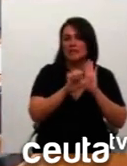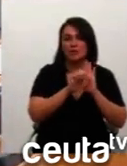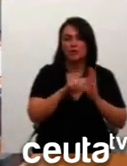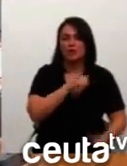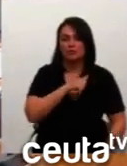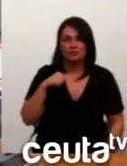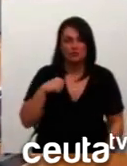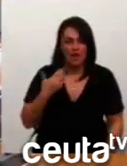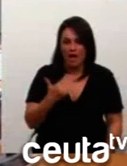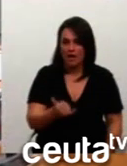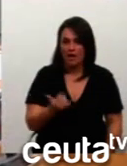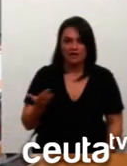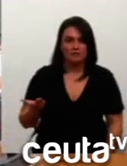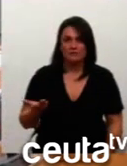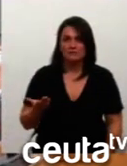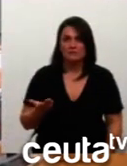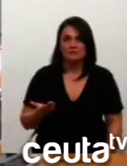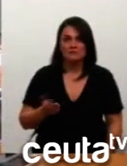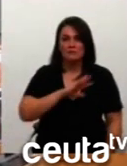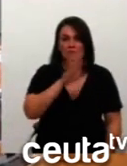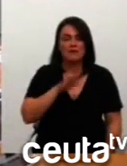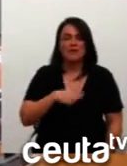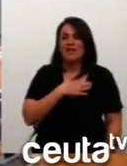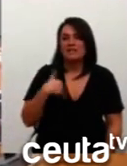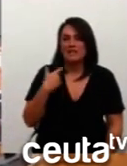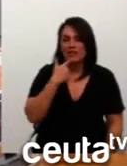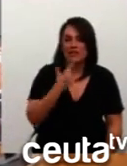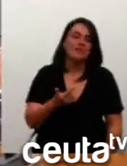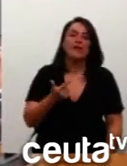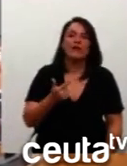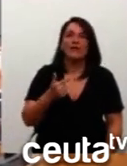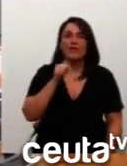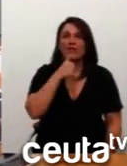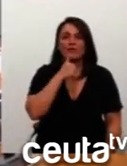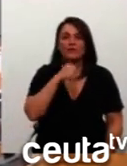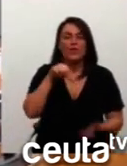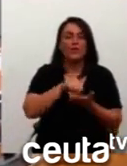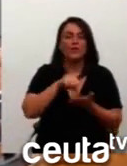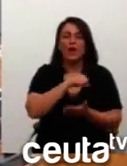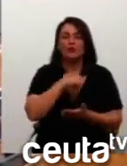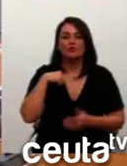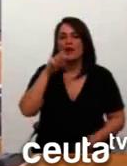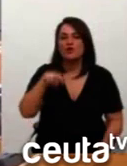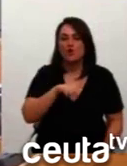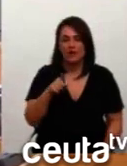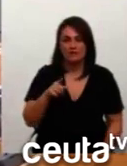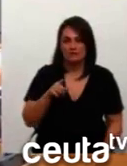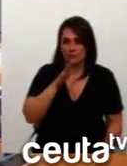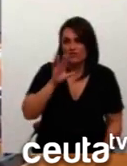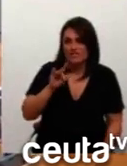qué nos quiere usted no hacer de menos, ¿no? pero decir que la ciudad autónoma de Ceuta no es una ciudad autónoma, algo que tiene todo el